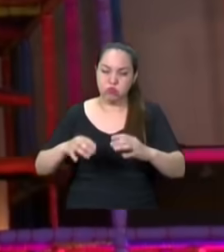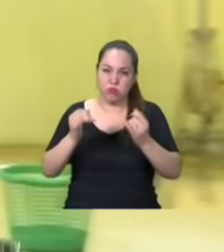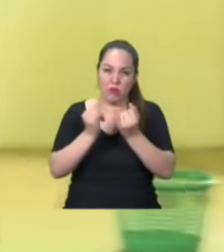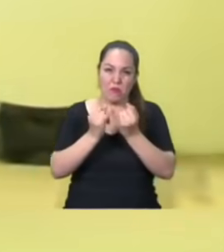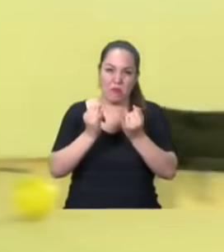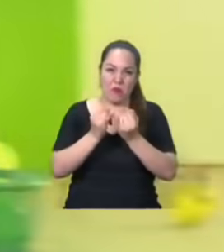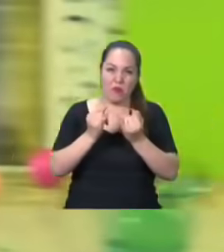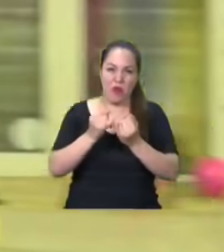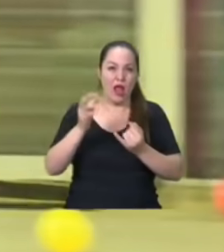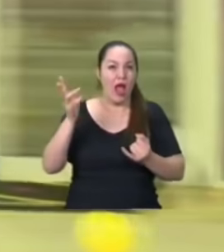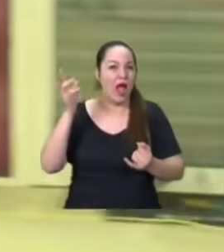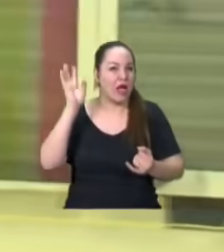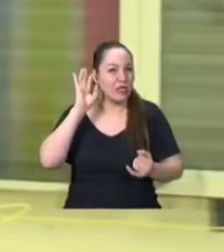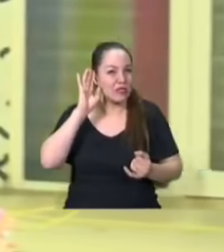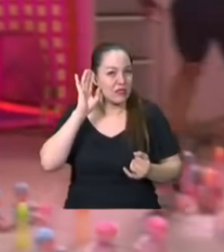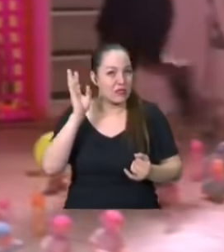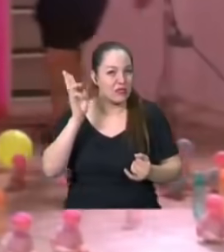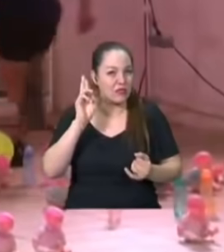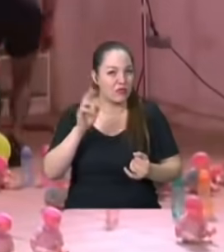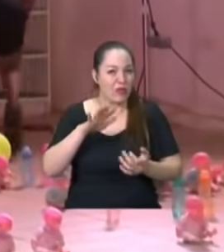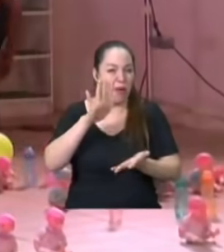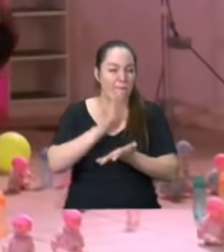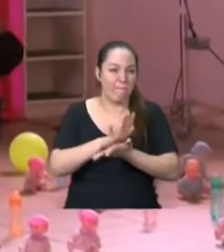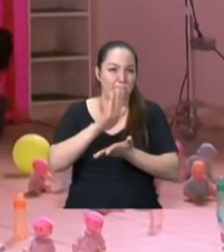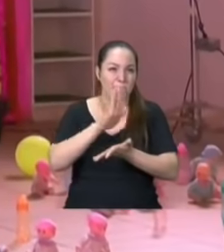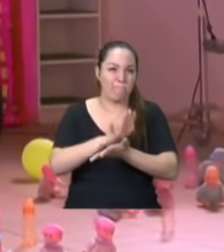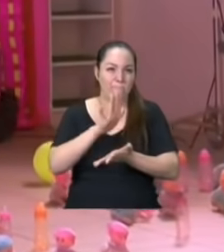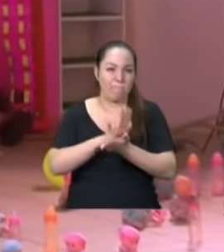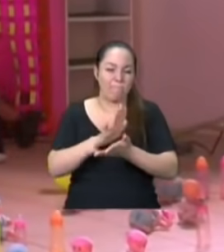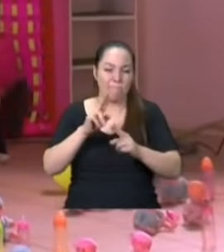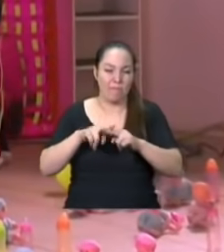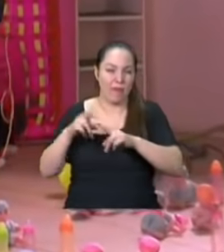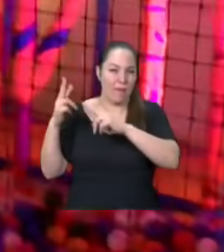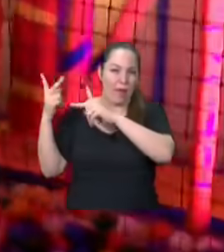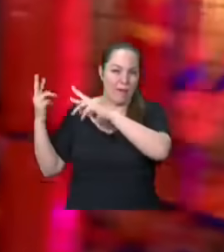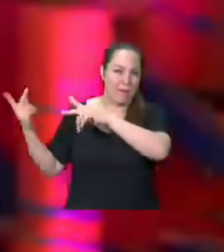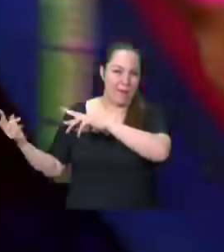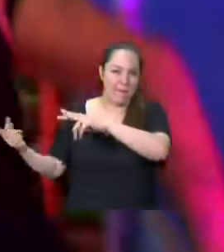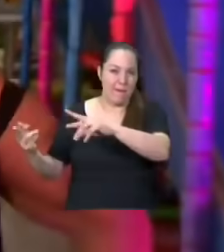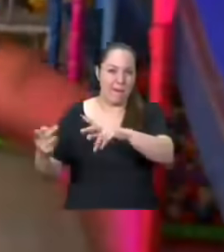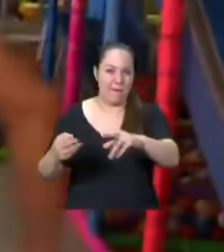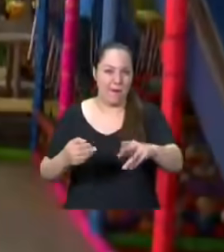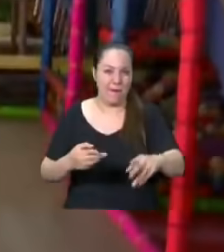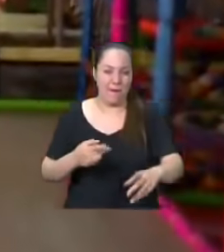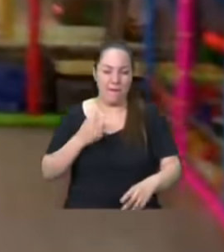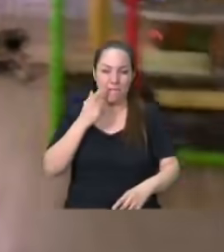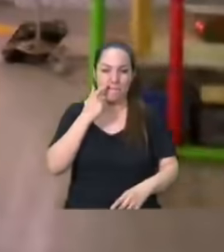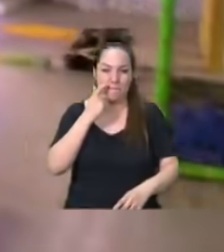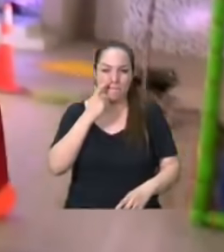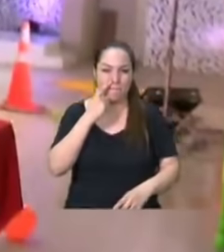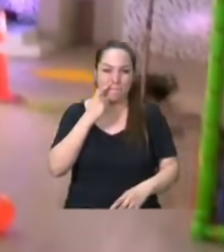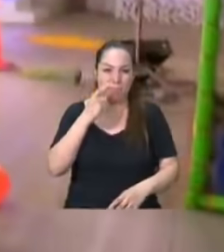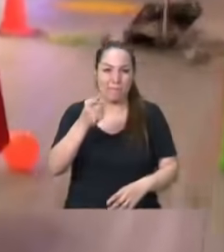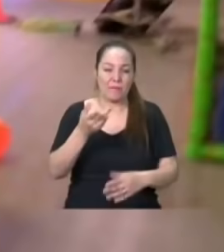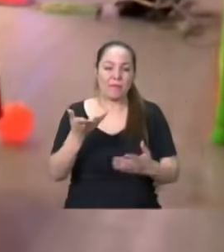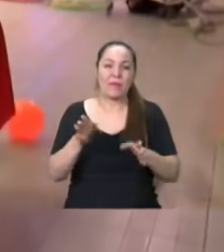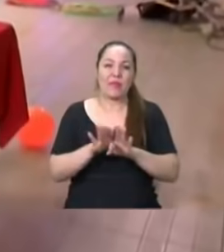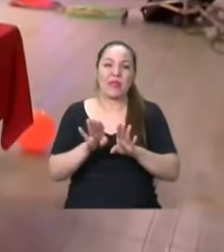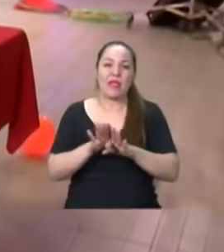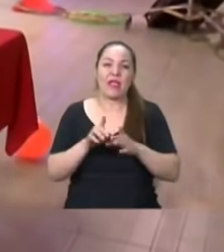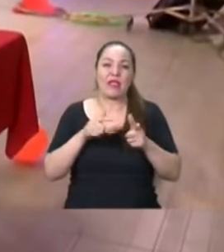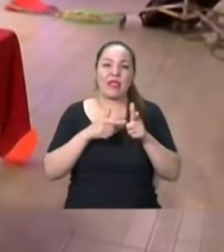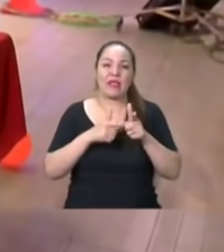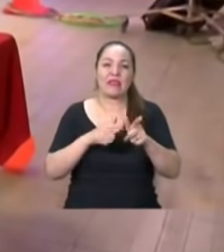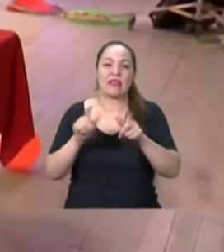Ahí está haciendo la prueba con el globo, tronándose el globo con las pompis, prácticamente, mi querido perro Bermúdez. Así es, ahí